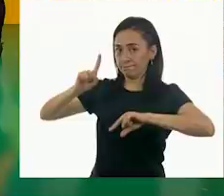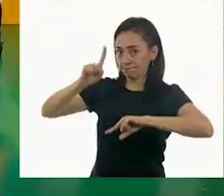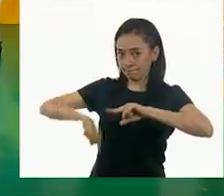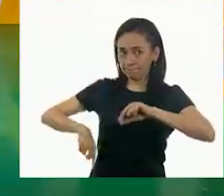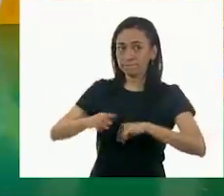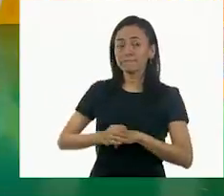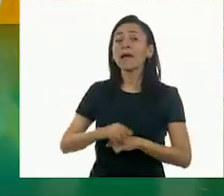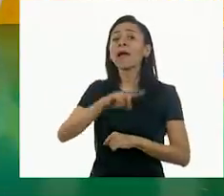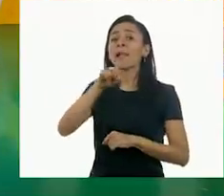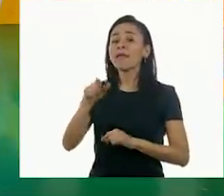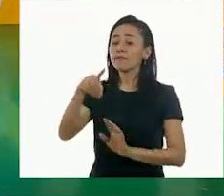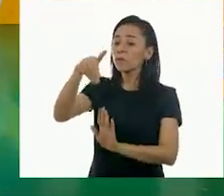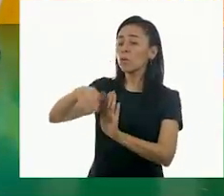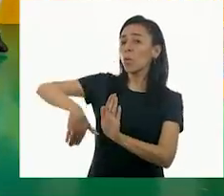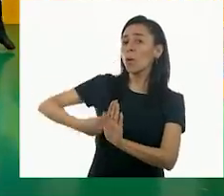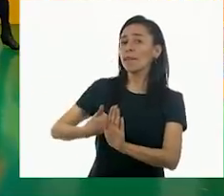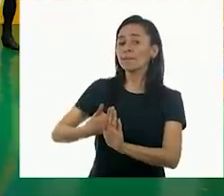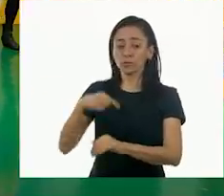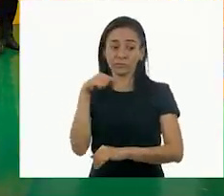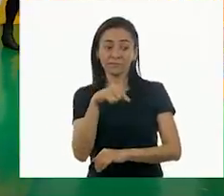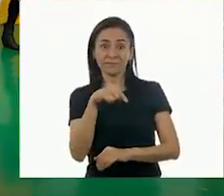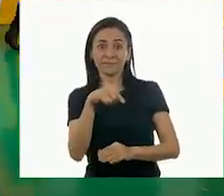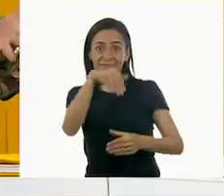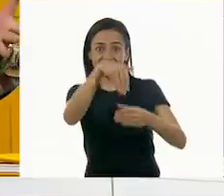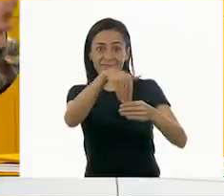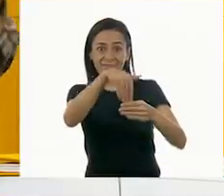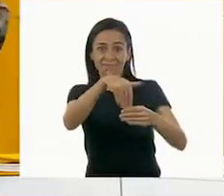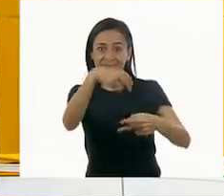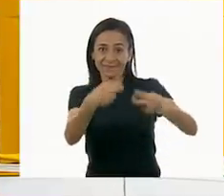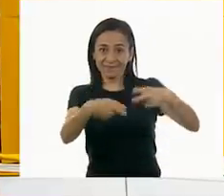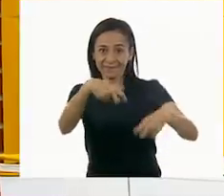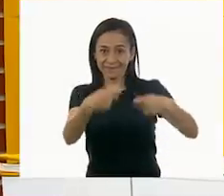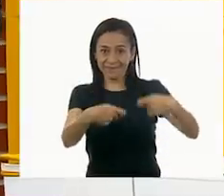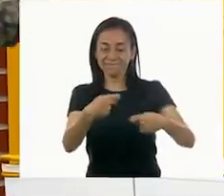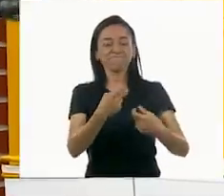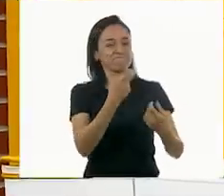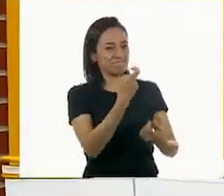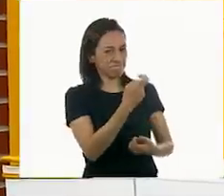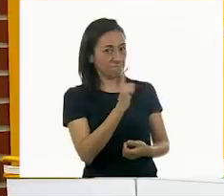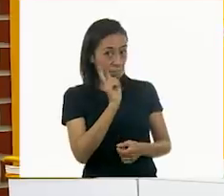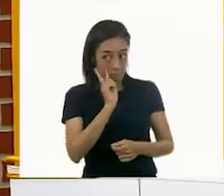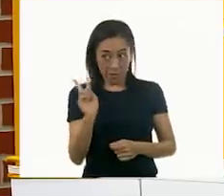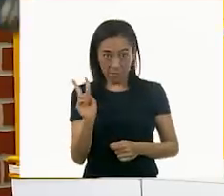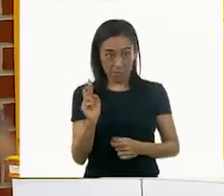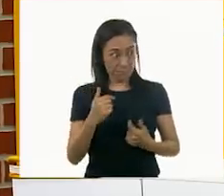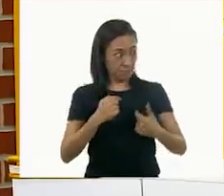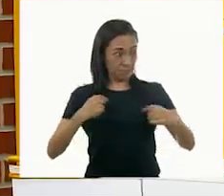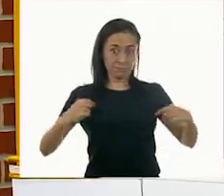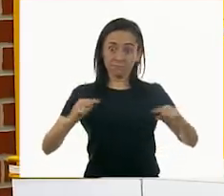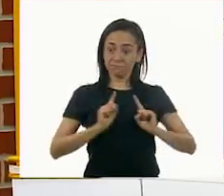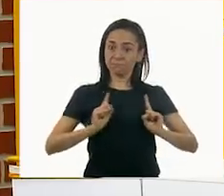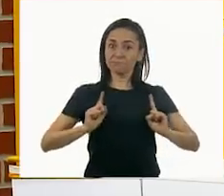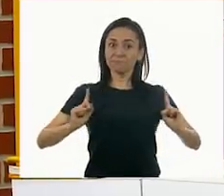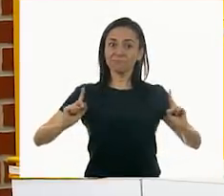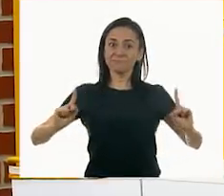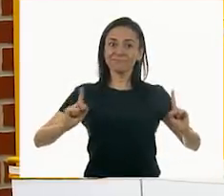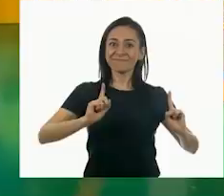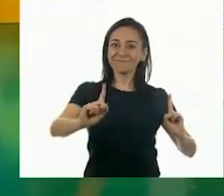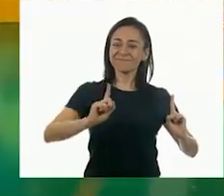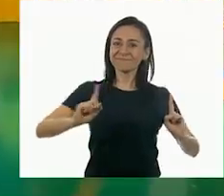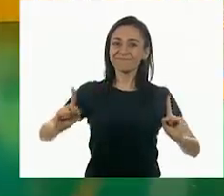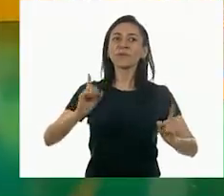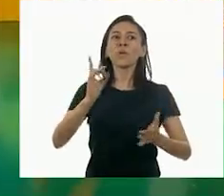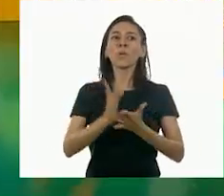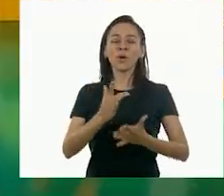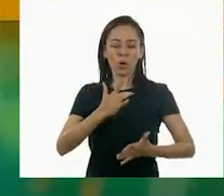tenemos. Exactamente. Y bueno, si se dan cuenta, estamos manteniendo la sana distancia, así que nos saludamos con el